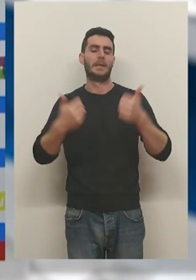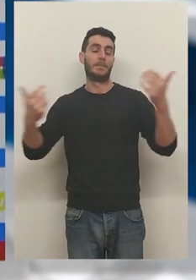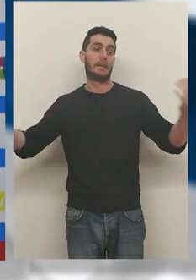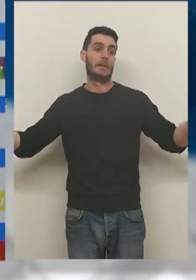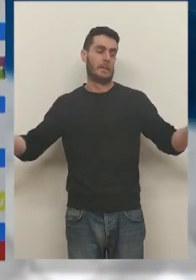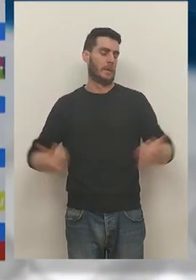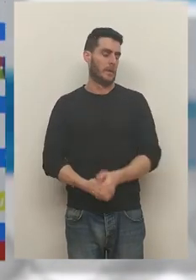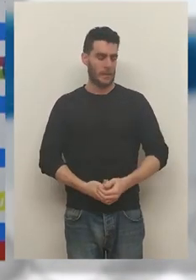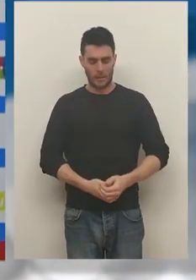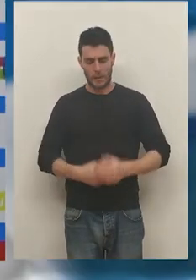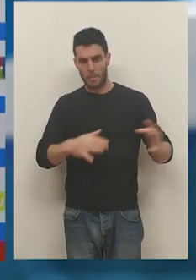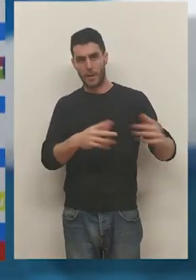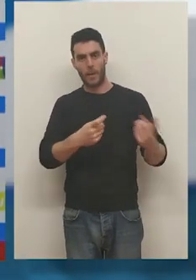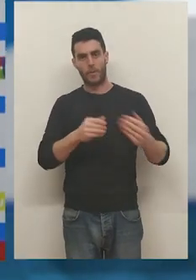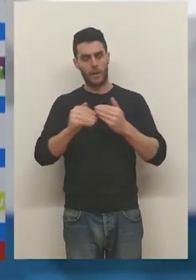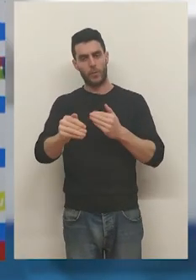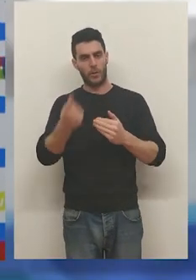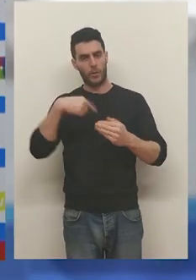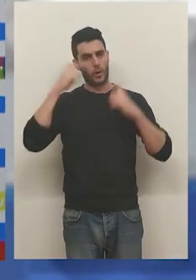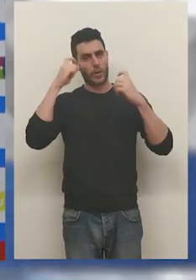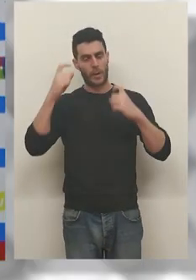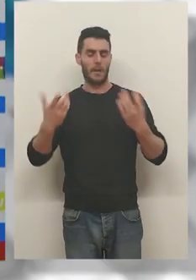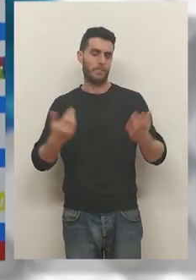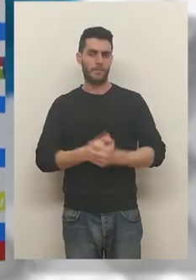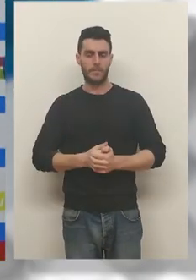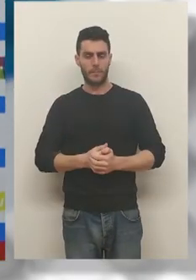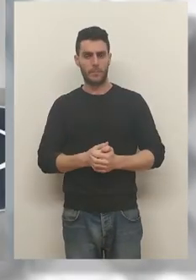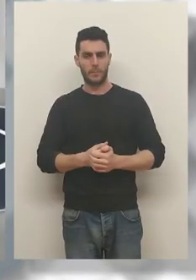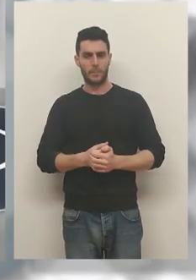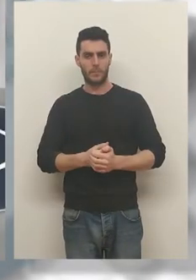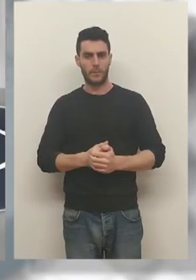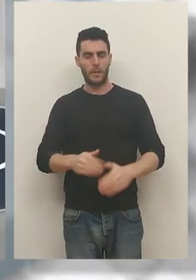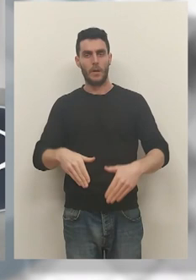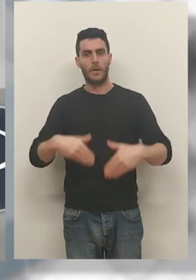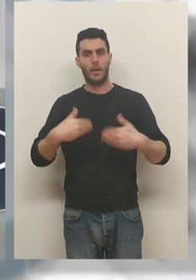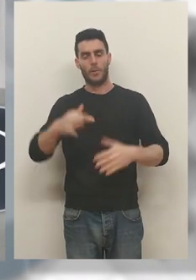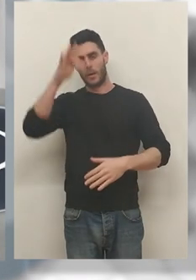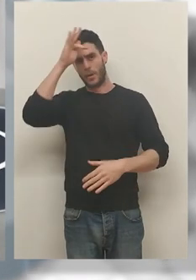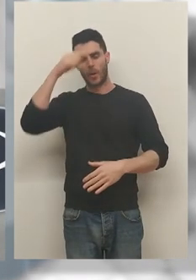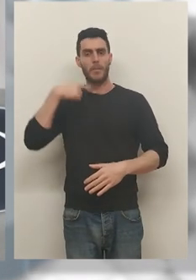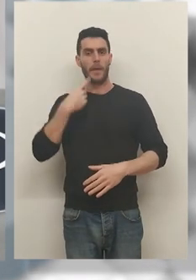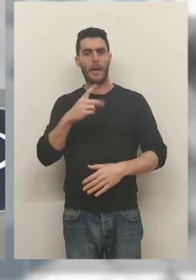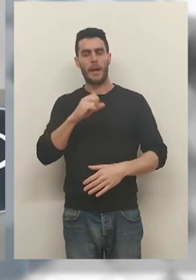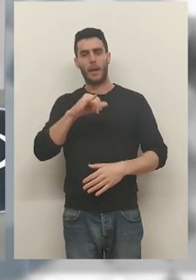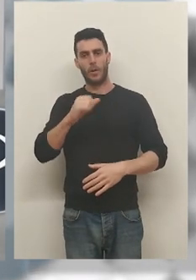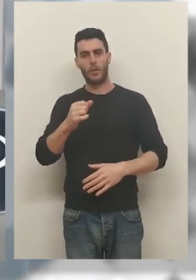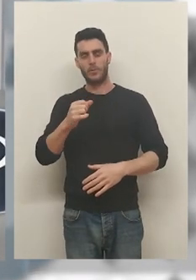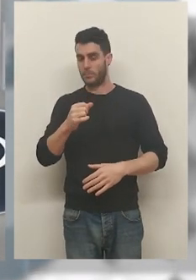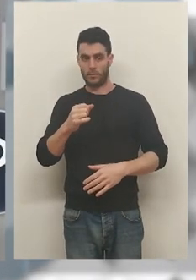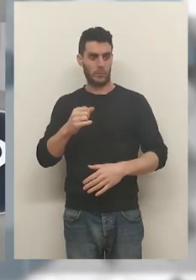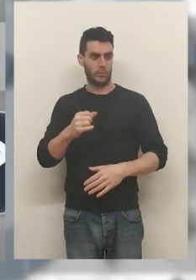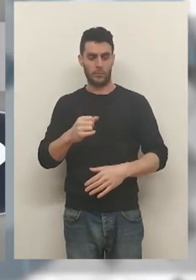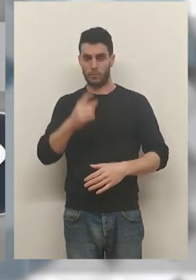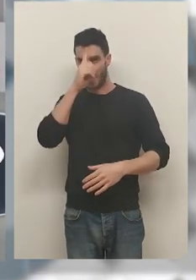pero quedan partidos y nosotros lo vamos a intentar hasta el final a pesar de perder el domingo en alcoy siendo